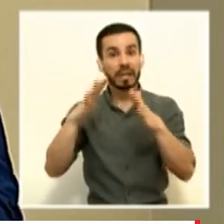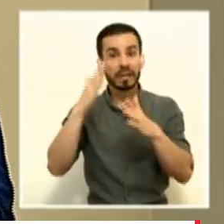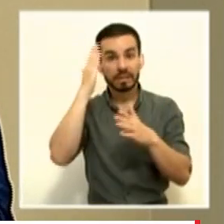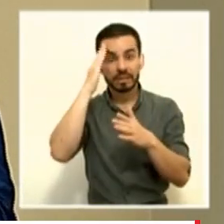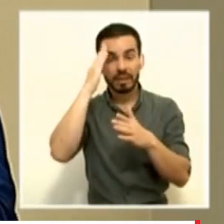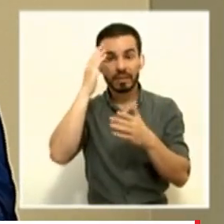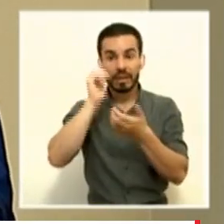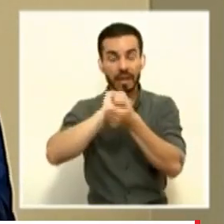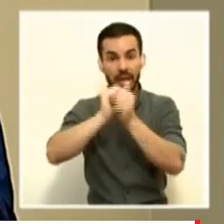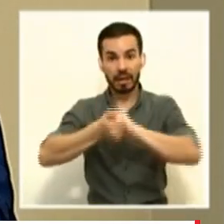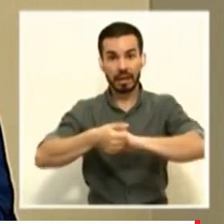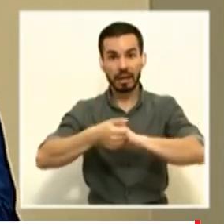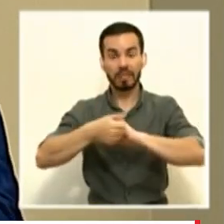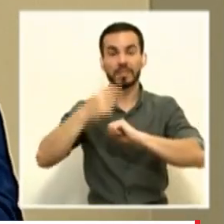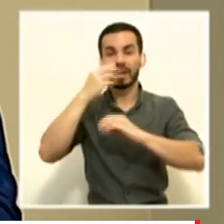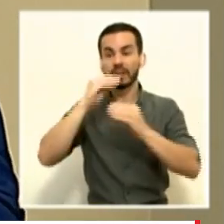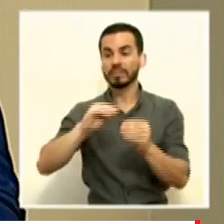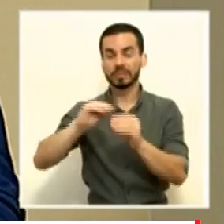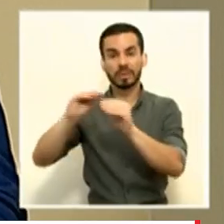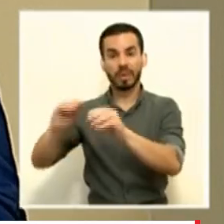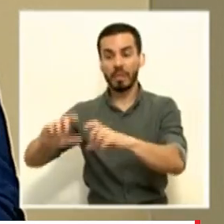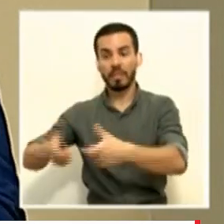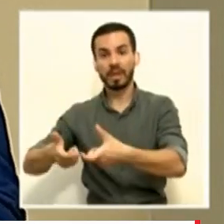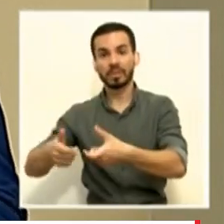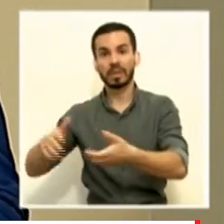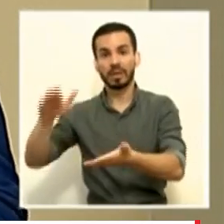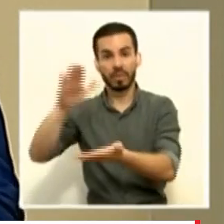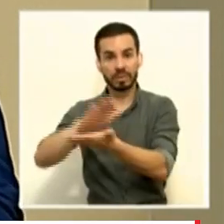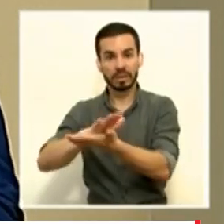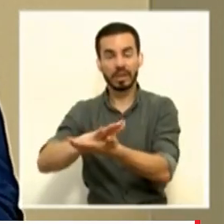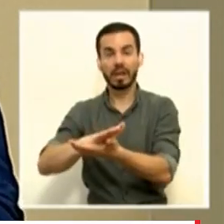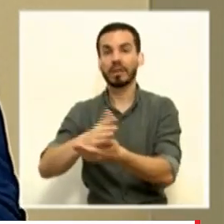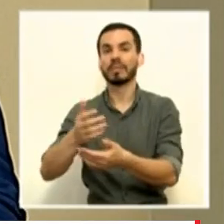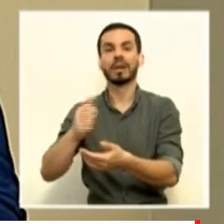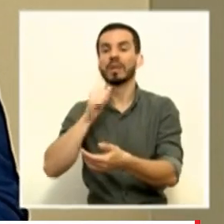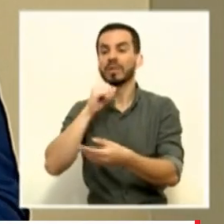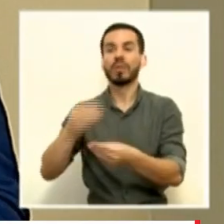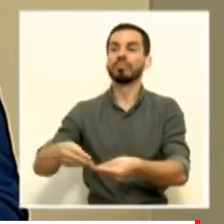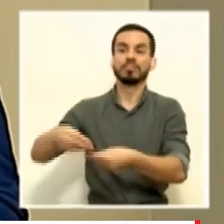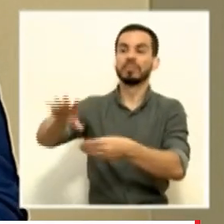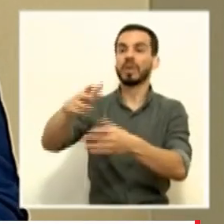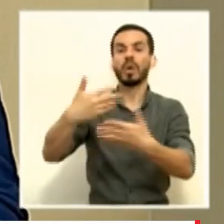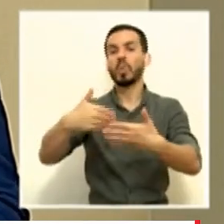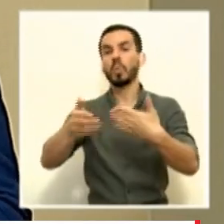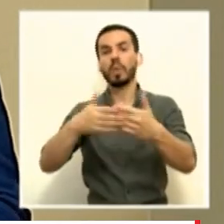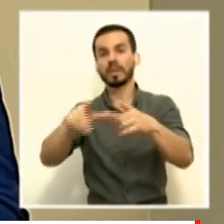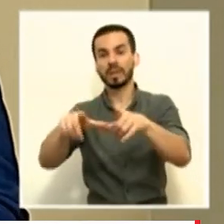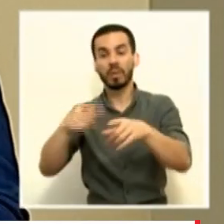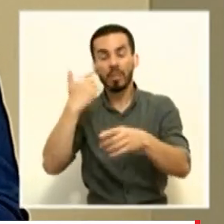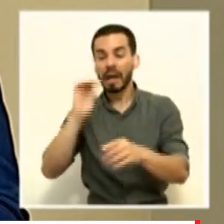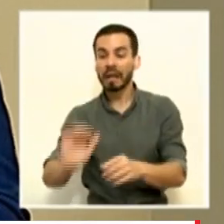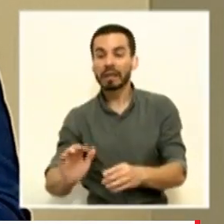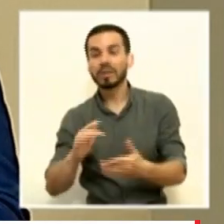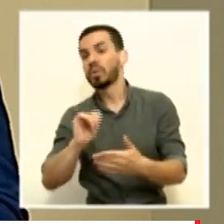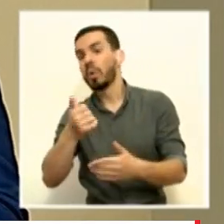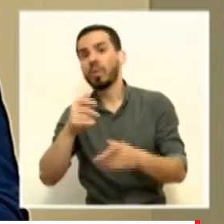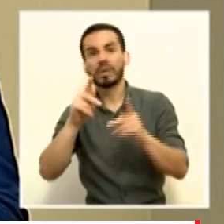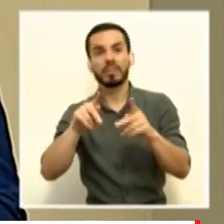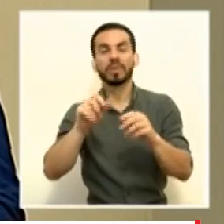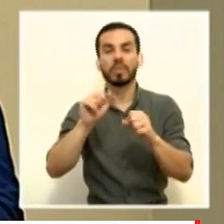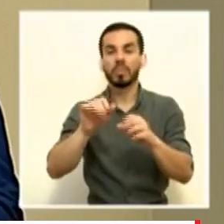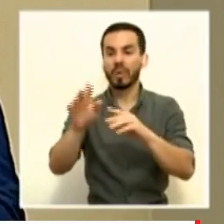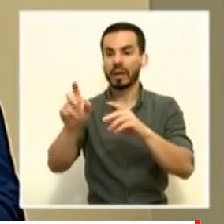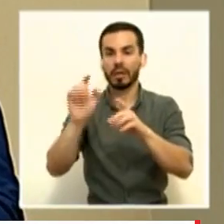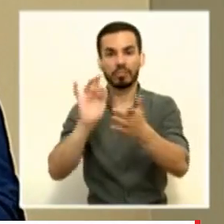sabemos que tiene que cambiarse, que lo depositen en un basurero con tapa, ¿verdad?, que no vaya a ser que lo dejen por ahí para que algún niño o otra persona